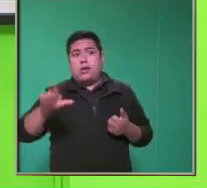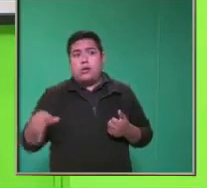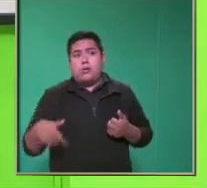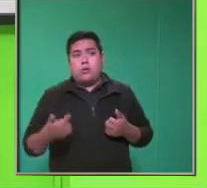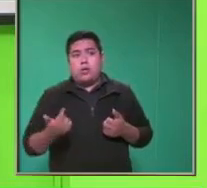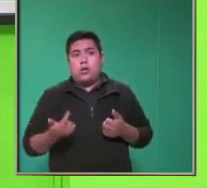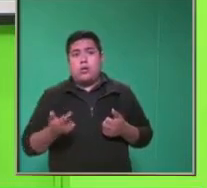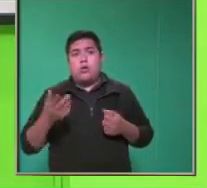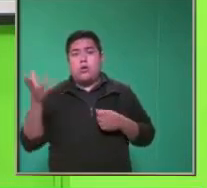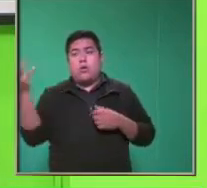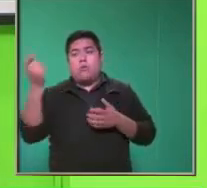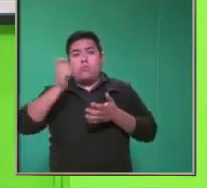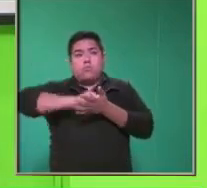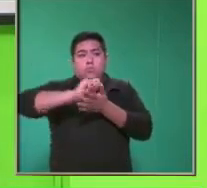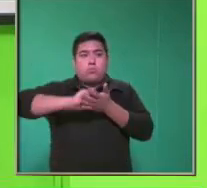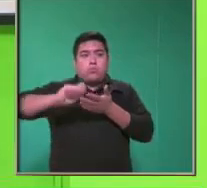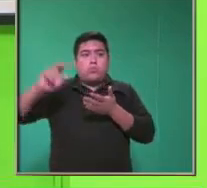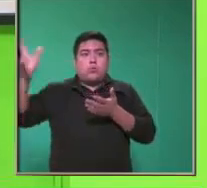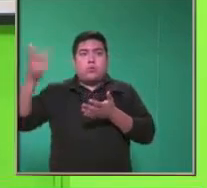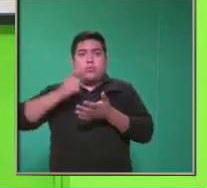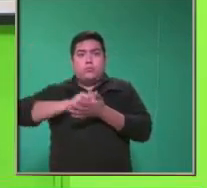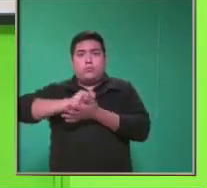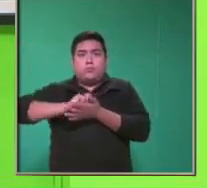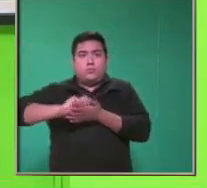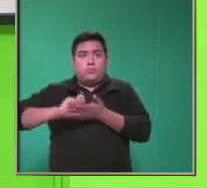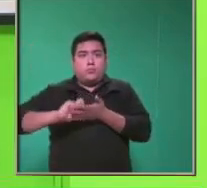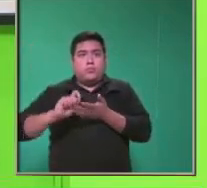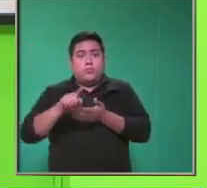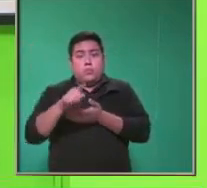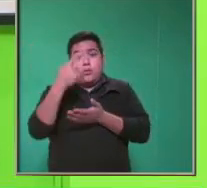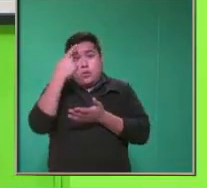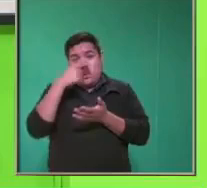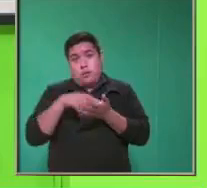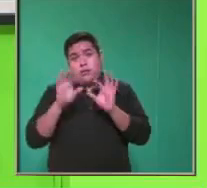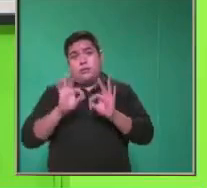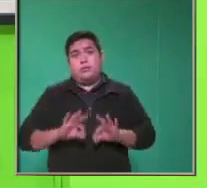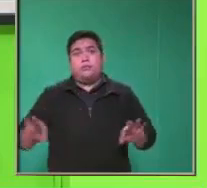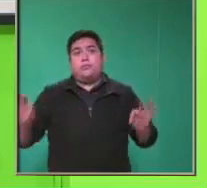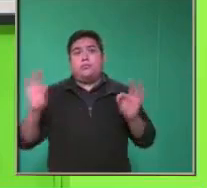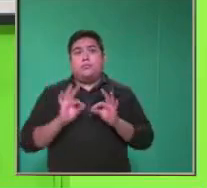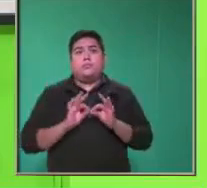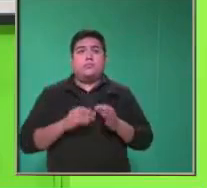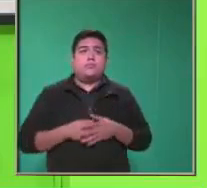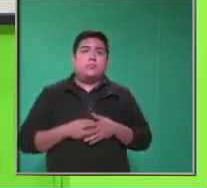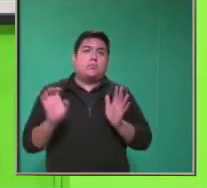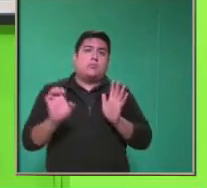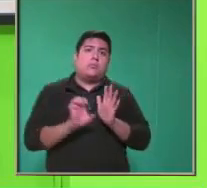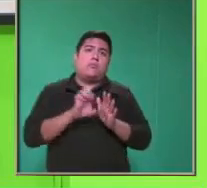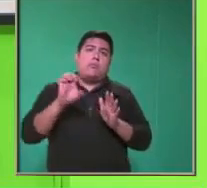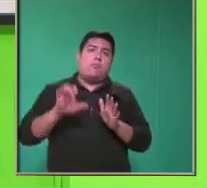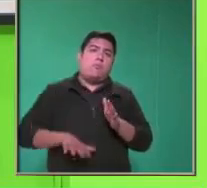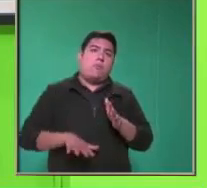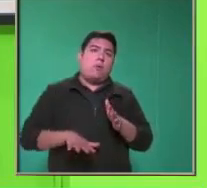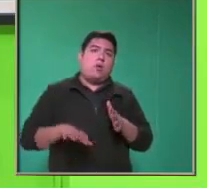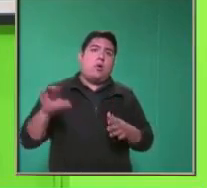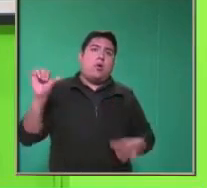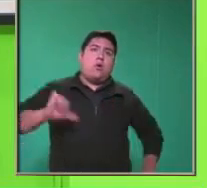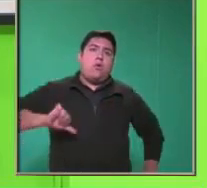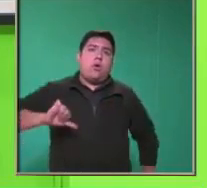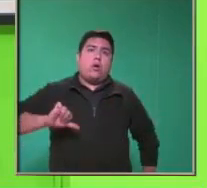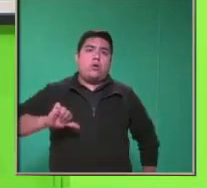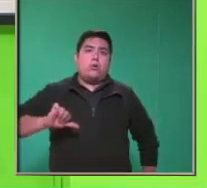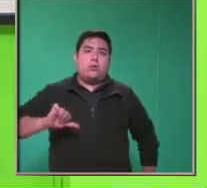de aquellas cosas que tú vayas considerando que son parte esencial de la temática. Por ejemplo, el día de hoy que estamos